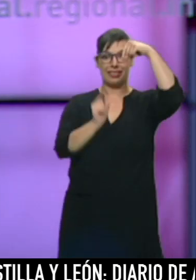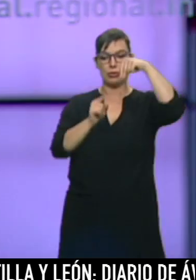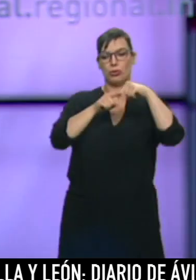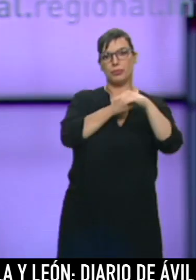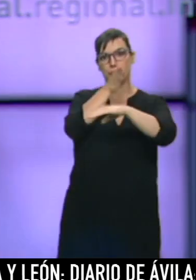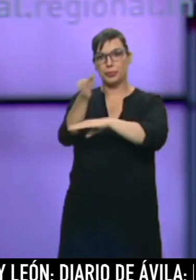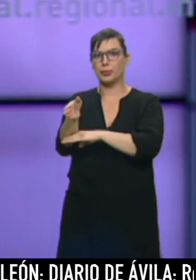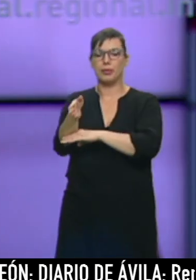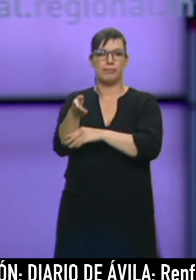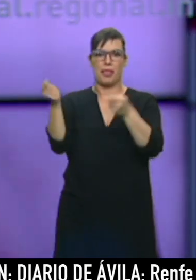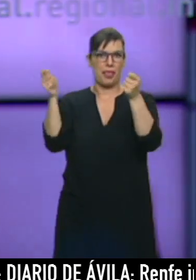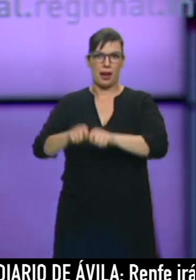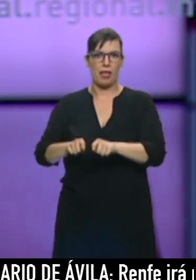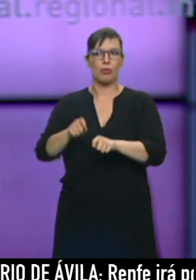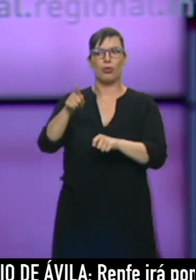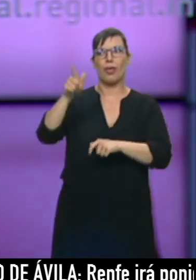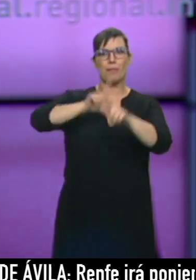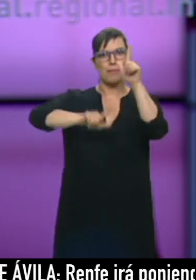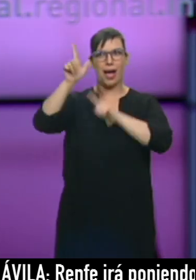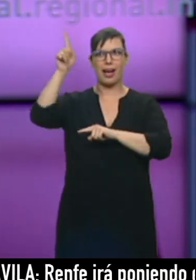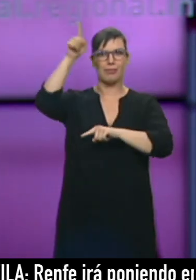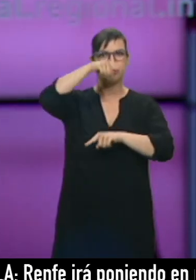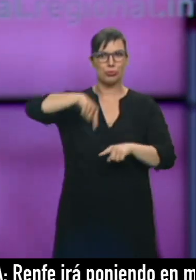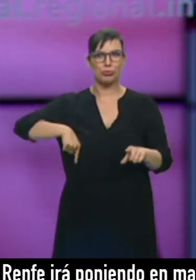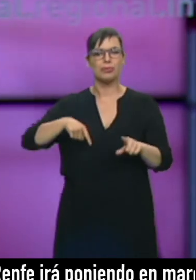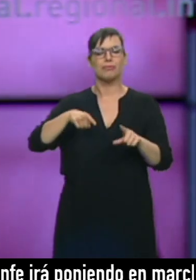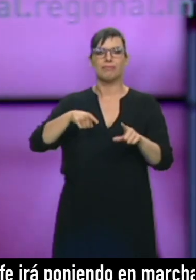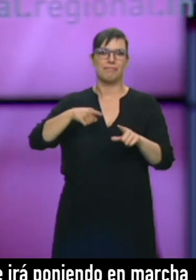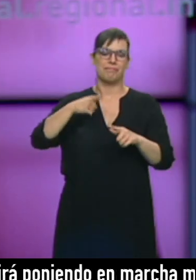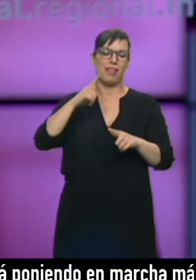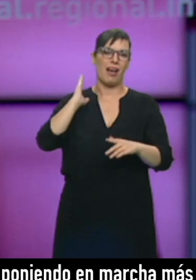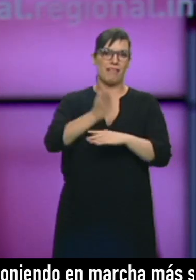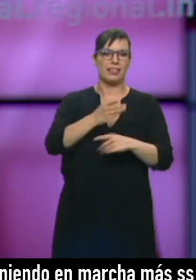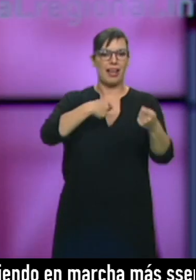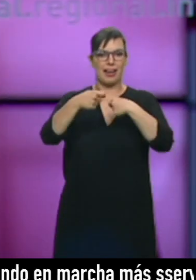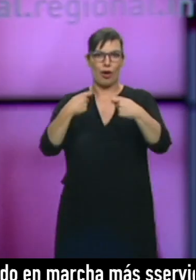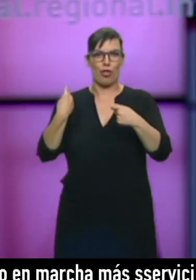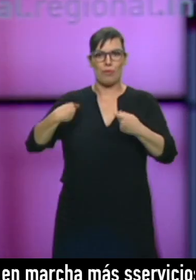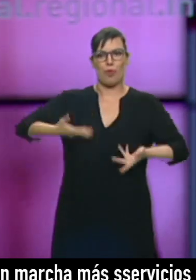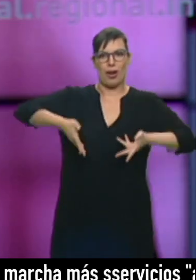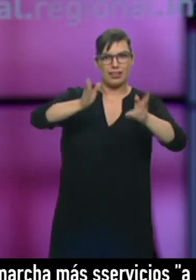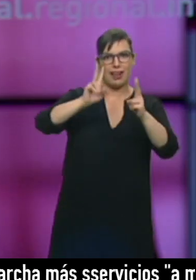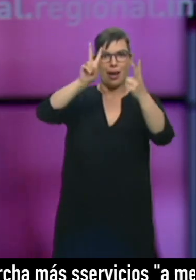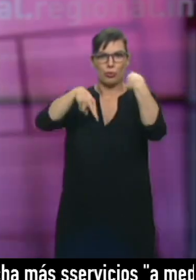comunidad, sobre todo alojamientos y gasolineras. La mitad de la facturación de este mes procedía de estos viajeros.